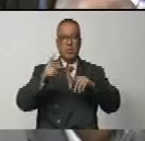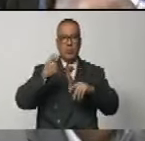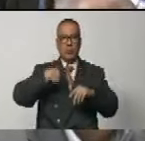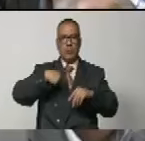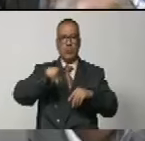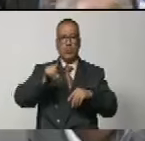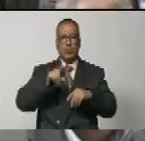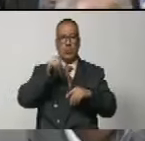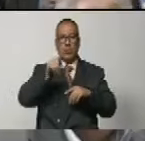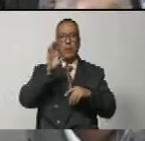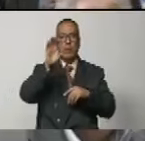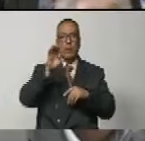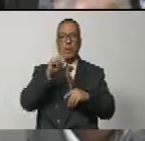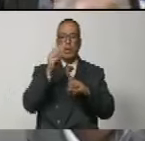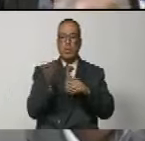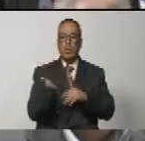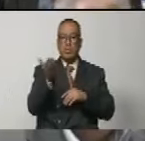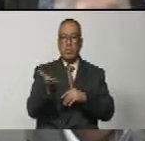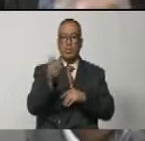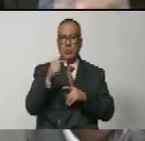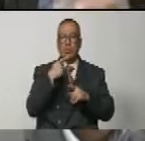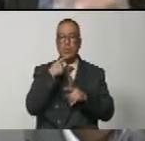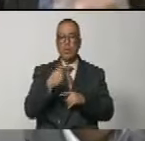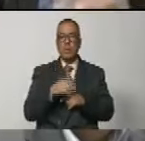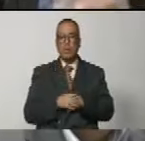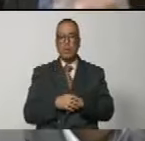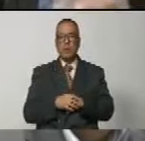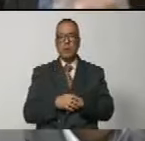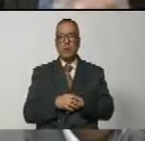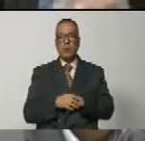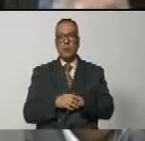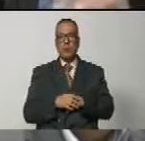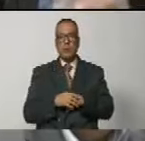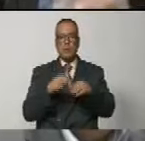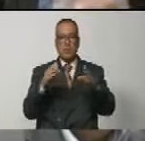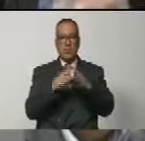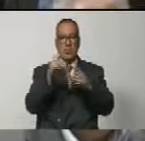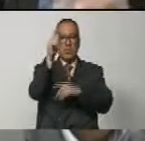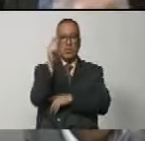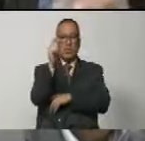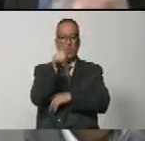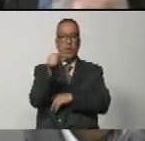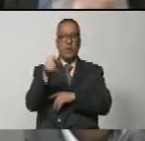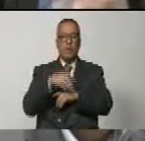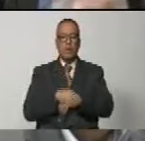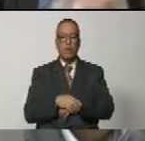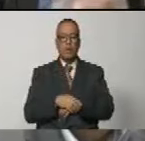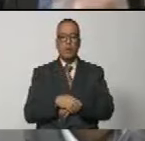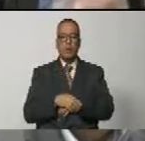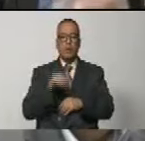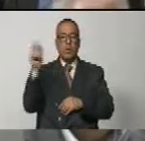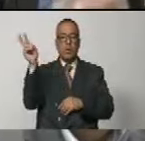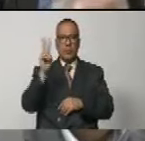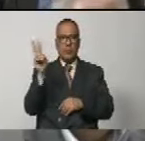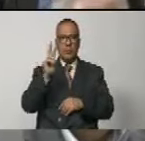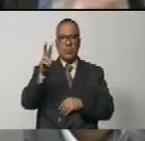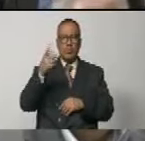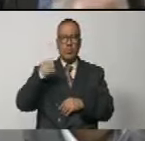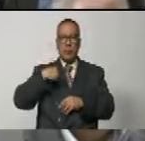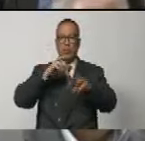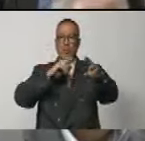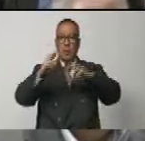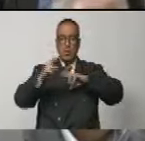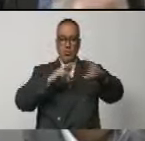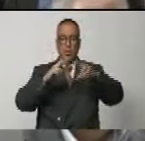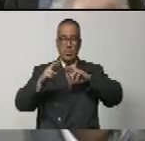tenido con este país. Es importante resaltar, ciudadanos diputados, que Venezuela tiene relaciones